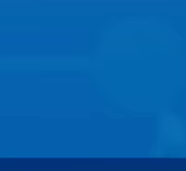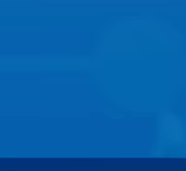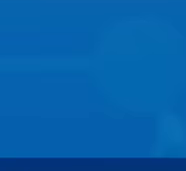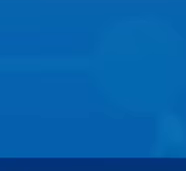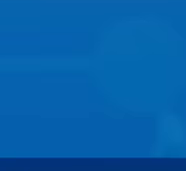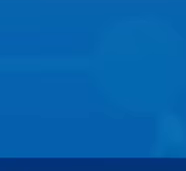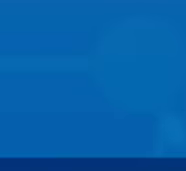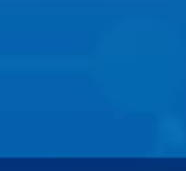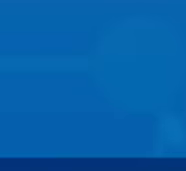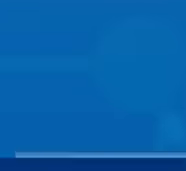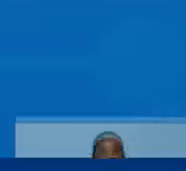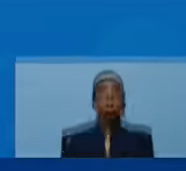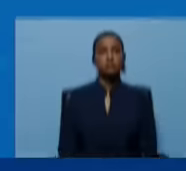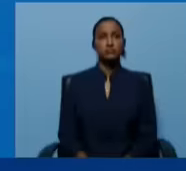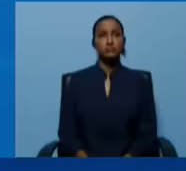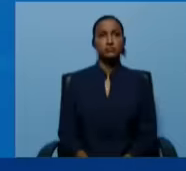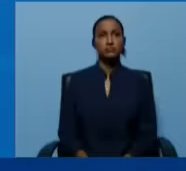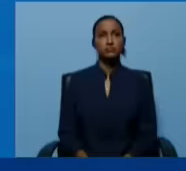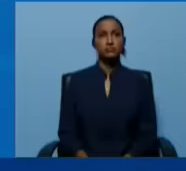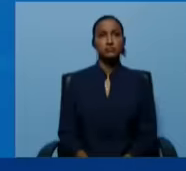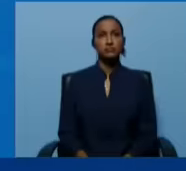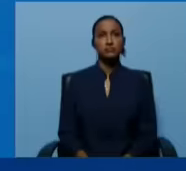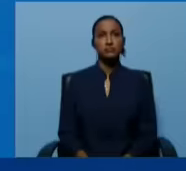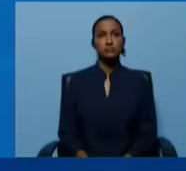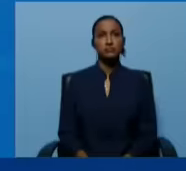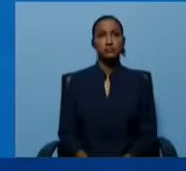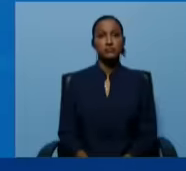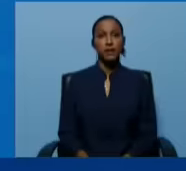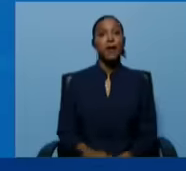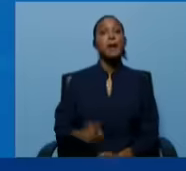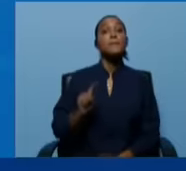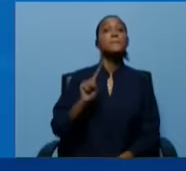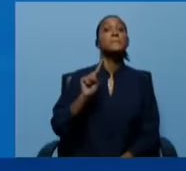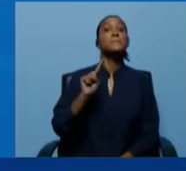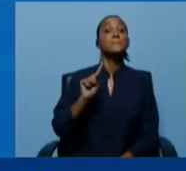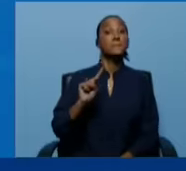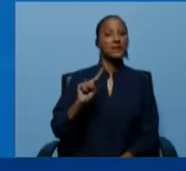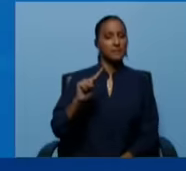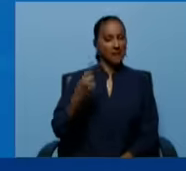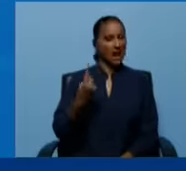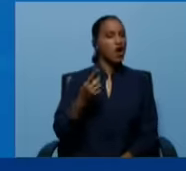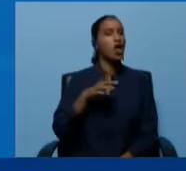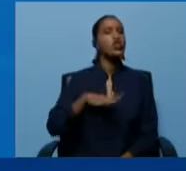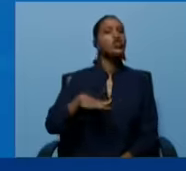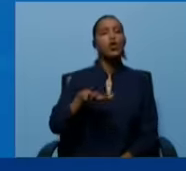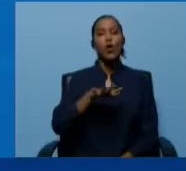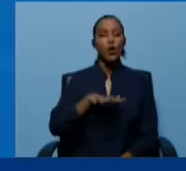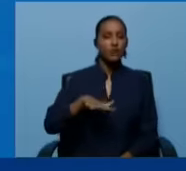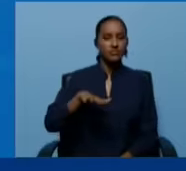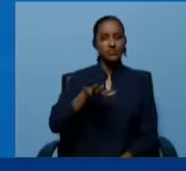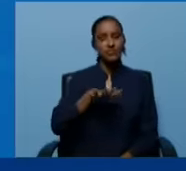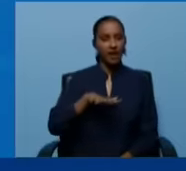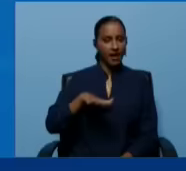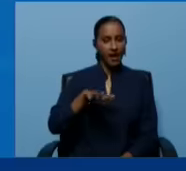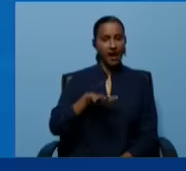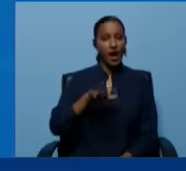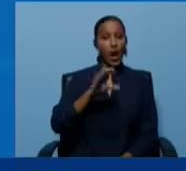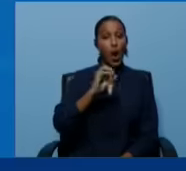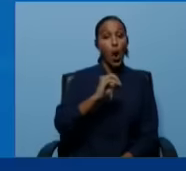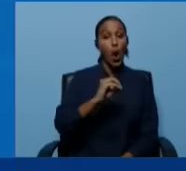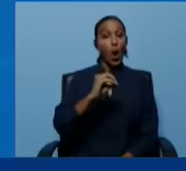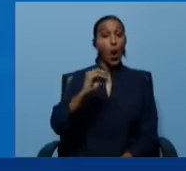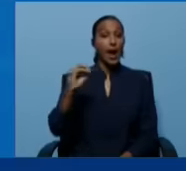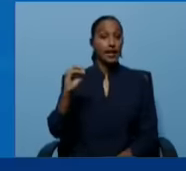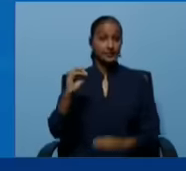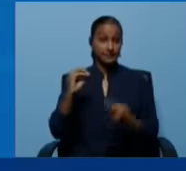expansionista. Primero se expandieron hacia el oeste, la famosa conquista del oeste, que significó un genocidio